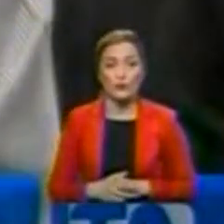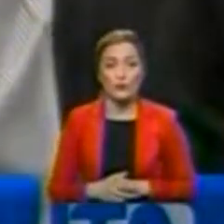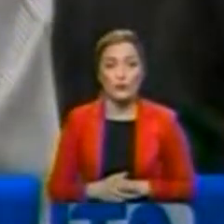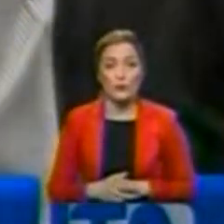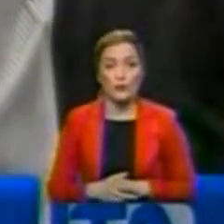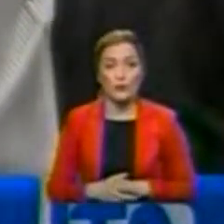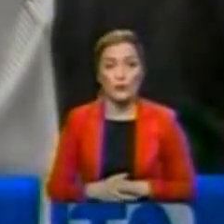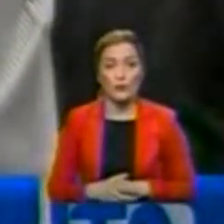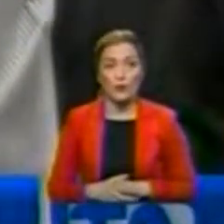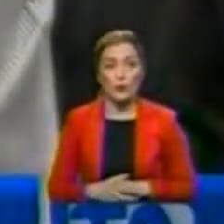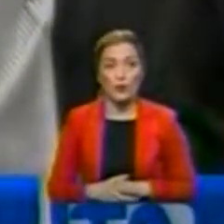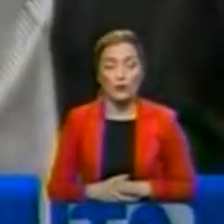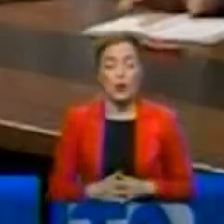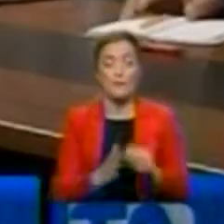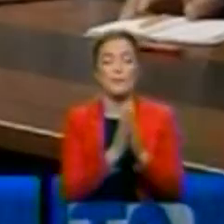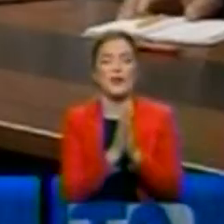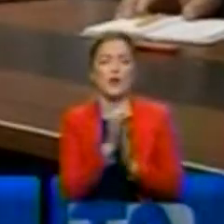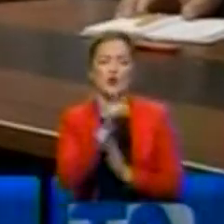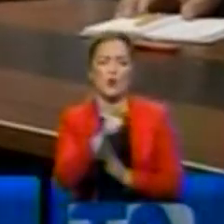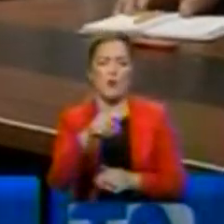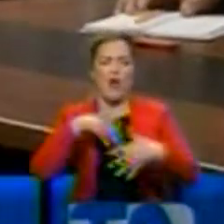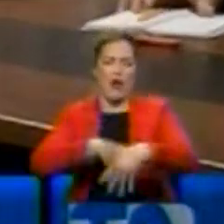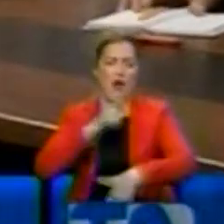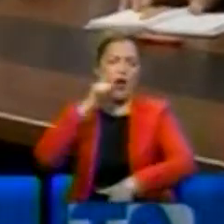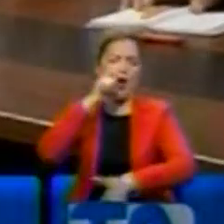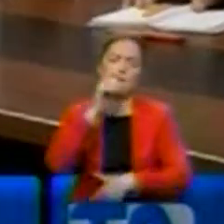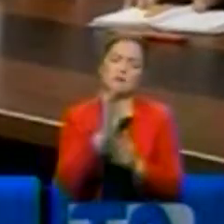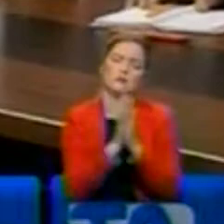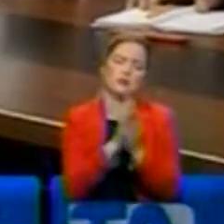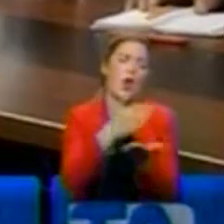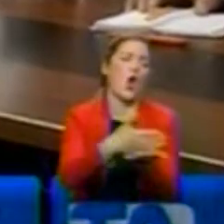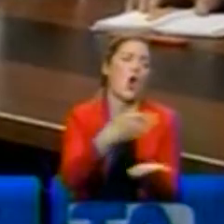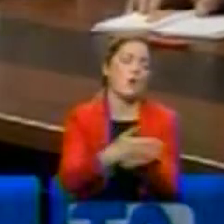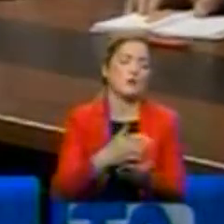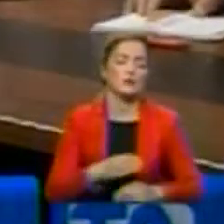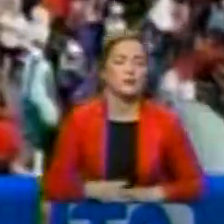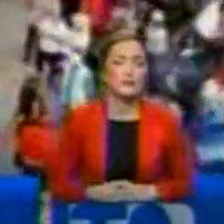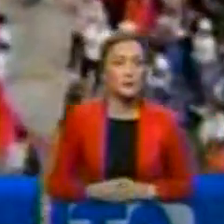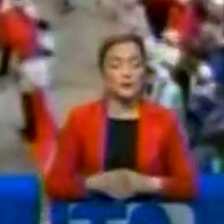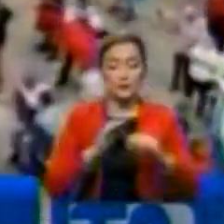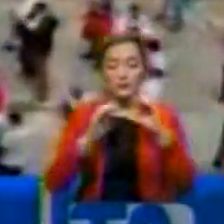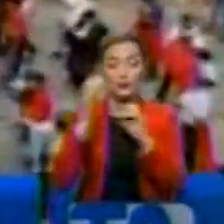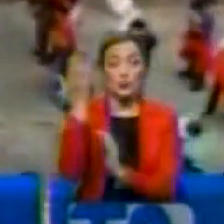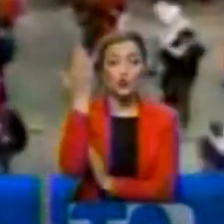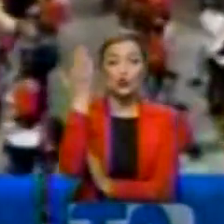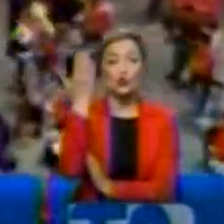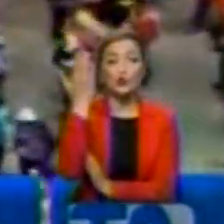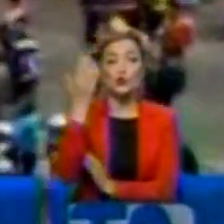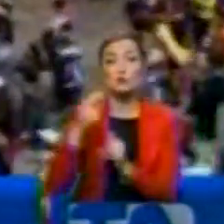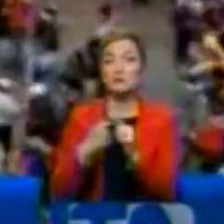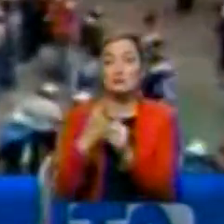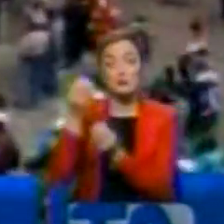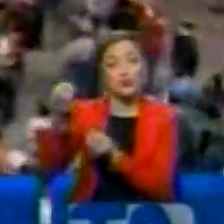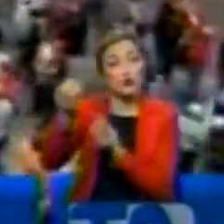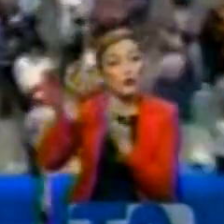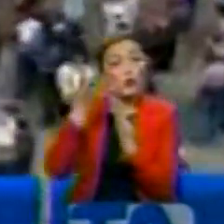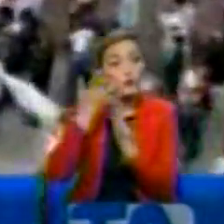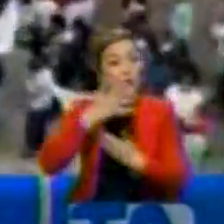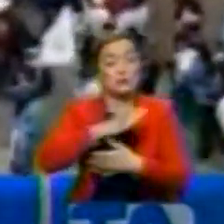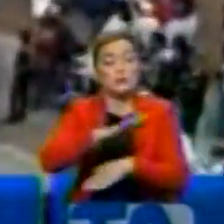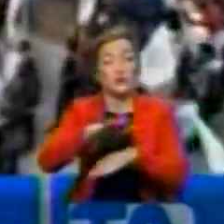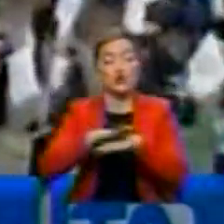hiciera una suspensión. Indicó también que esta conversación con el alcalde era para saber de primera mano sobre